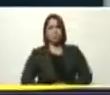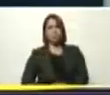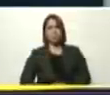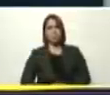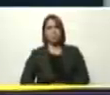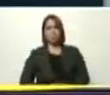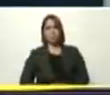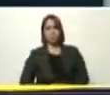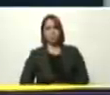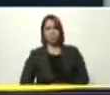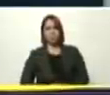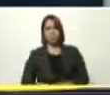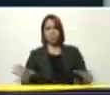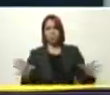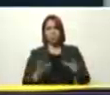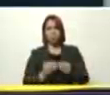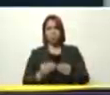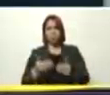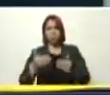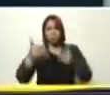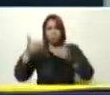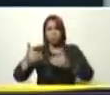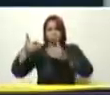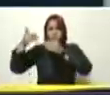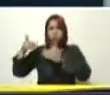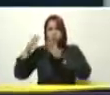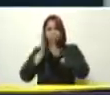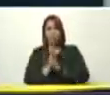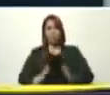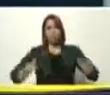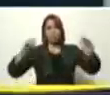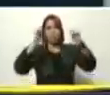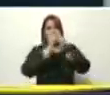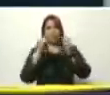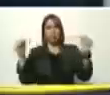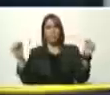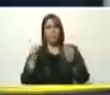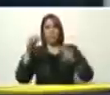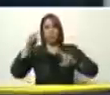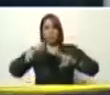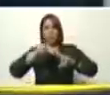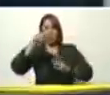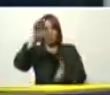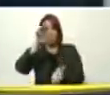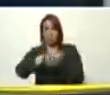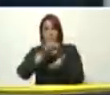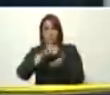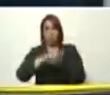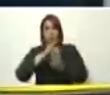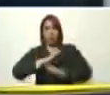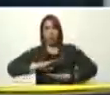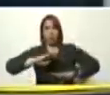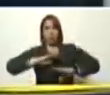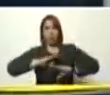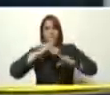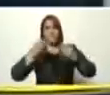Resultado, un retroceso en los estados Anzoátegui, Mérida, Táchira y Nueva Esparta en la calidad de vida del